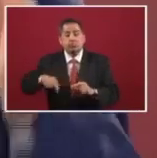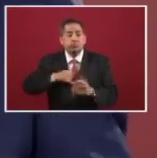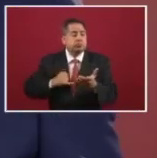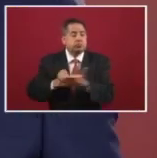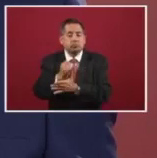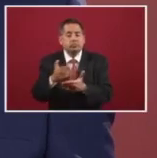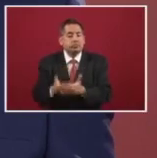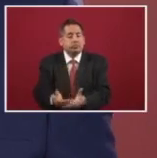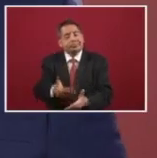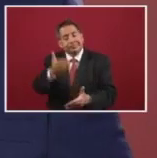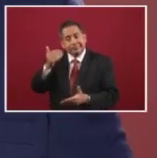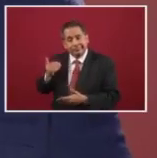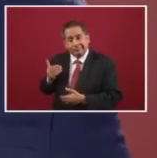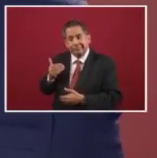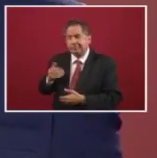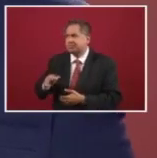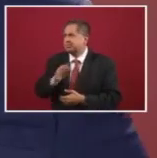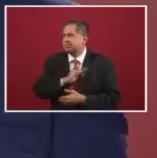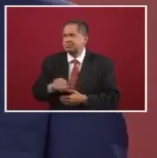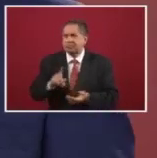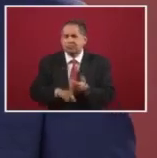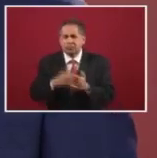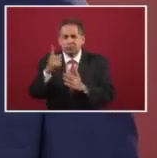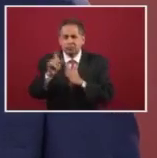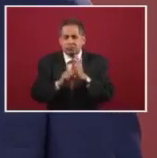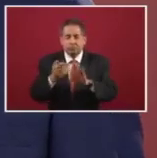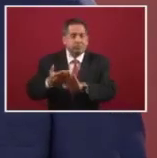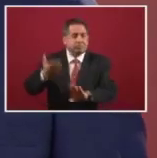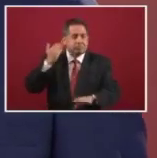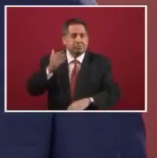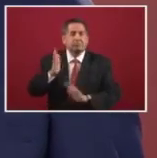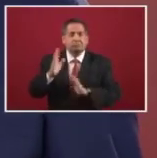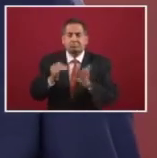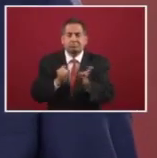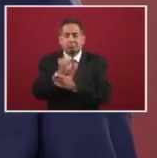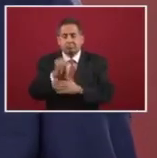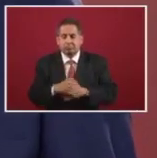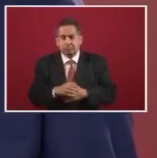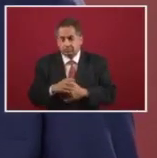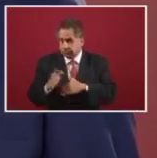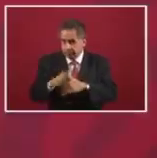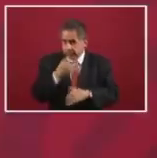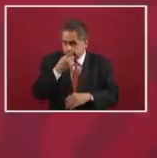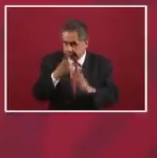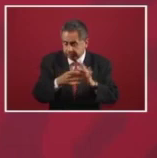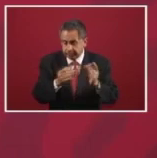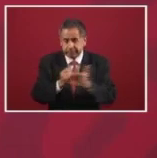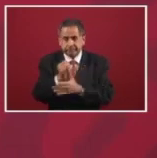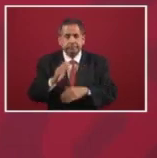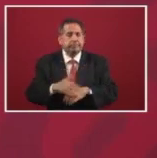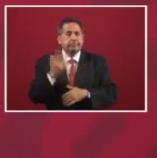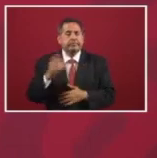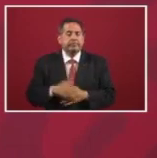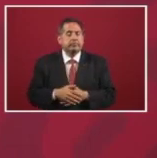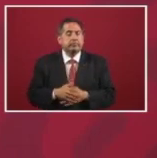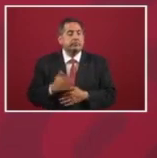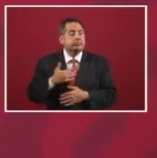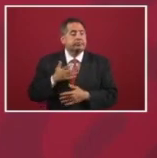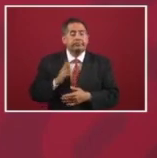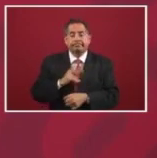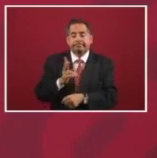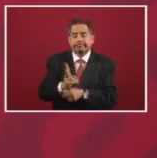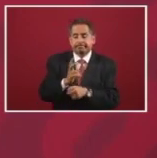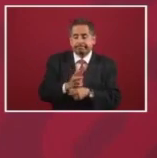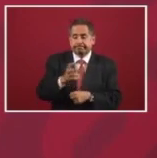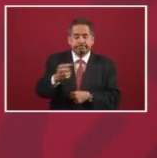tomó hace más de un mes. Y les voy a decir por qué. Porque se invitó a